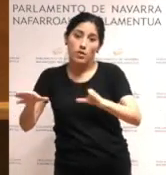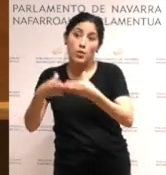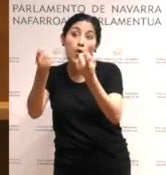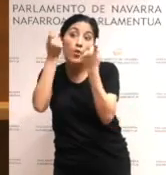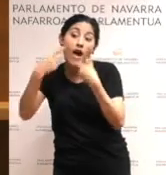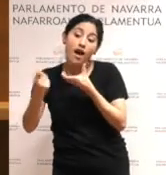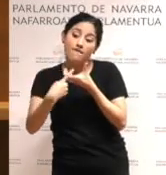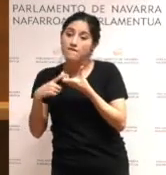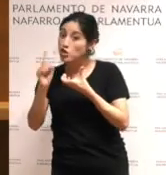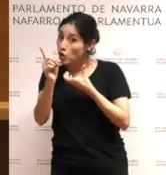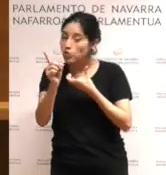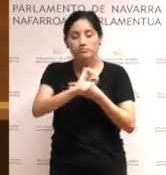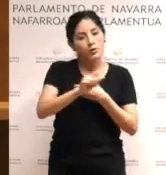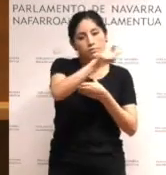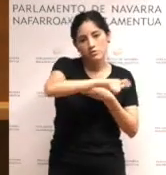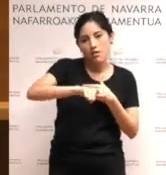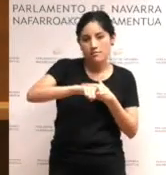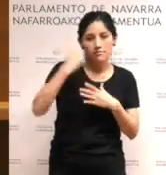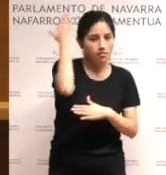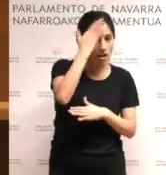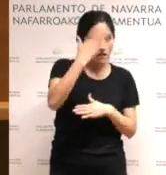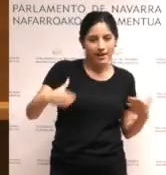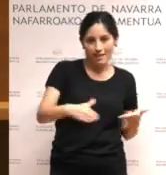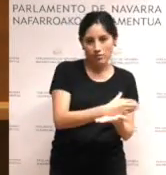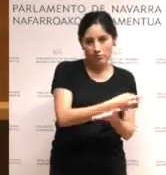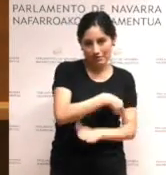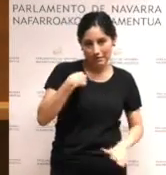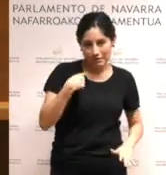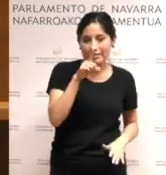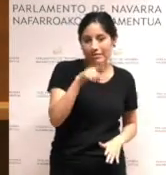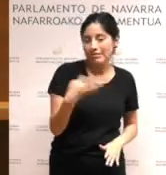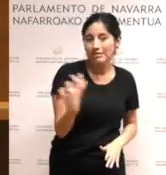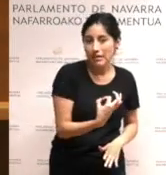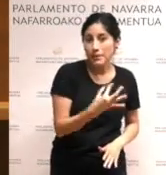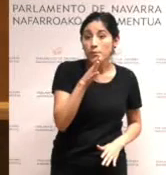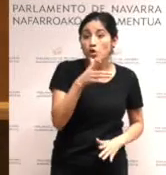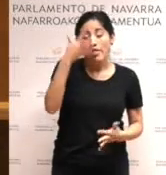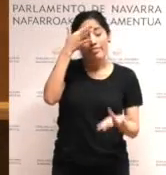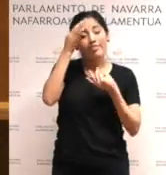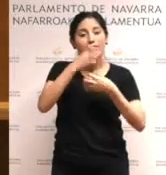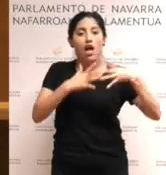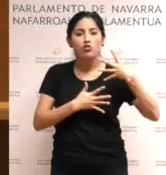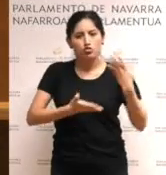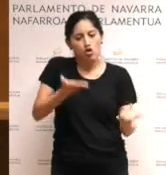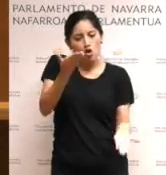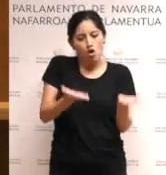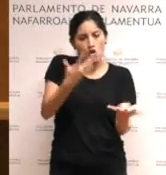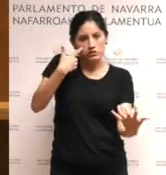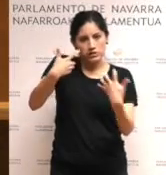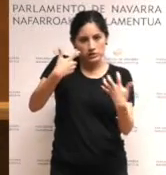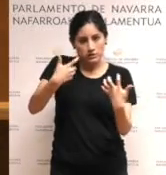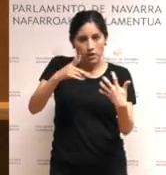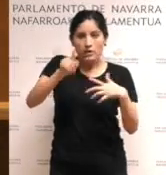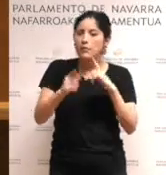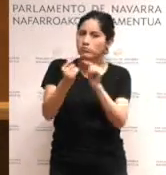de toda la sociedad navarra, en base a datos de validez contrastada y ello a través de un diálogo sin ningún tipo de